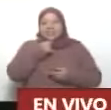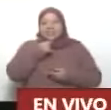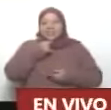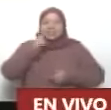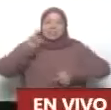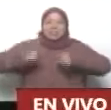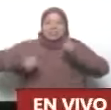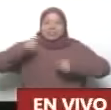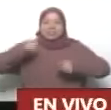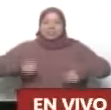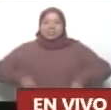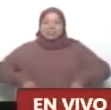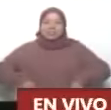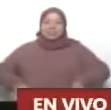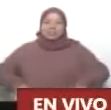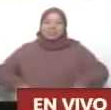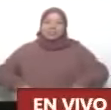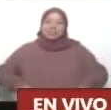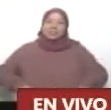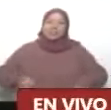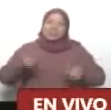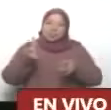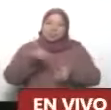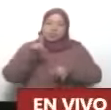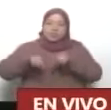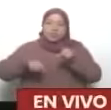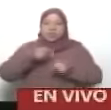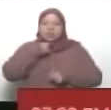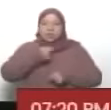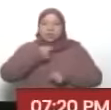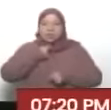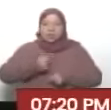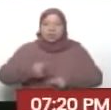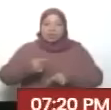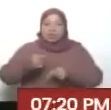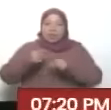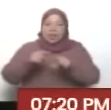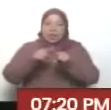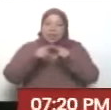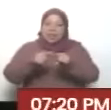ritmos a la vez. Son ritmos cruzados. Y necesitas mantener el pie con el bombo.